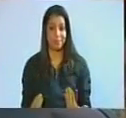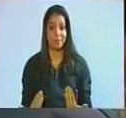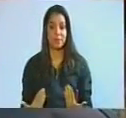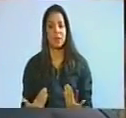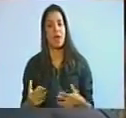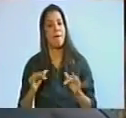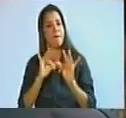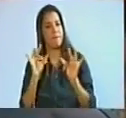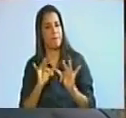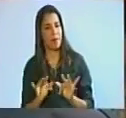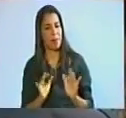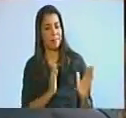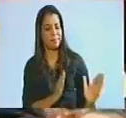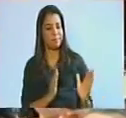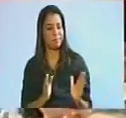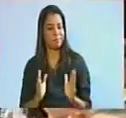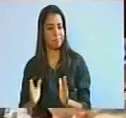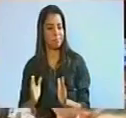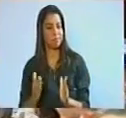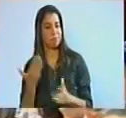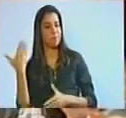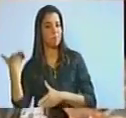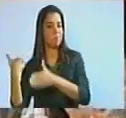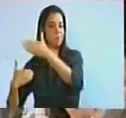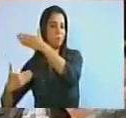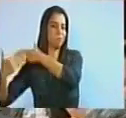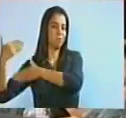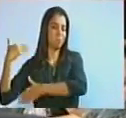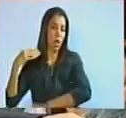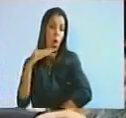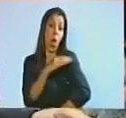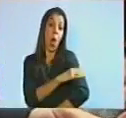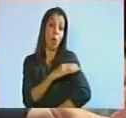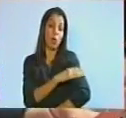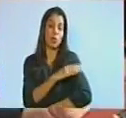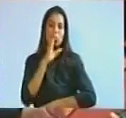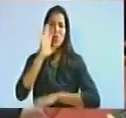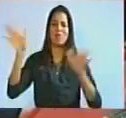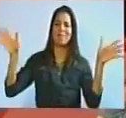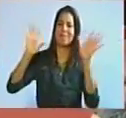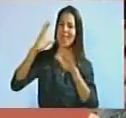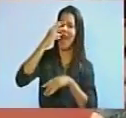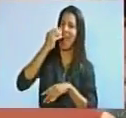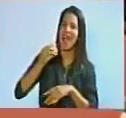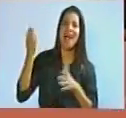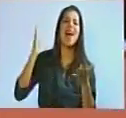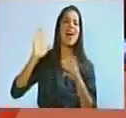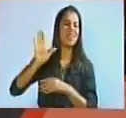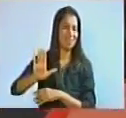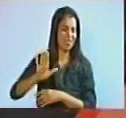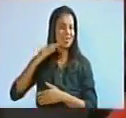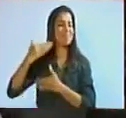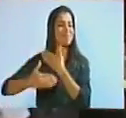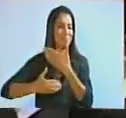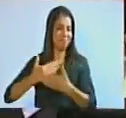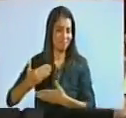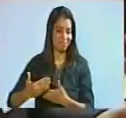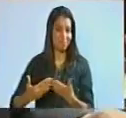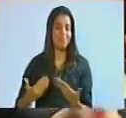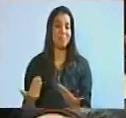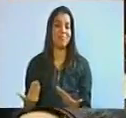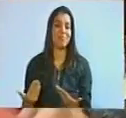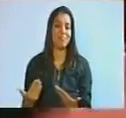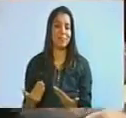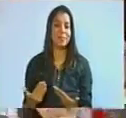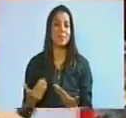puede señalar, que son la herencia del capitalismo, también nosotros podemos señalar que hay una serie de